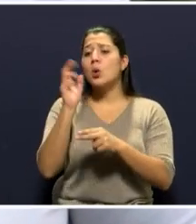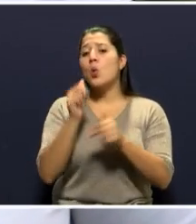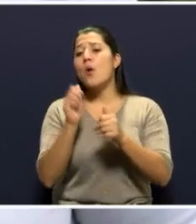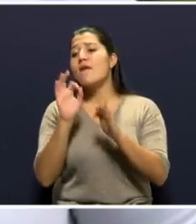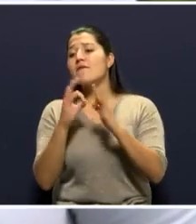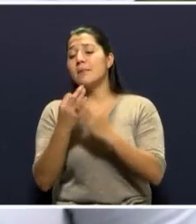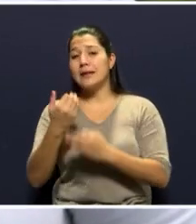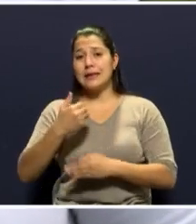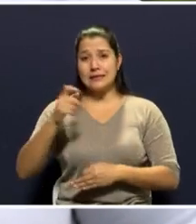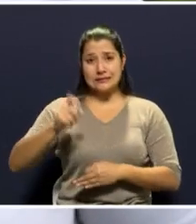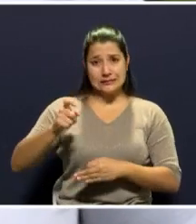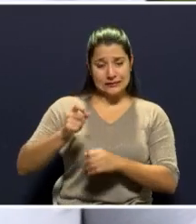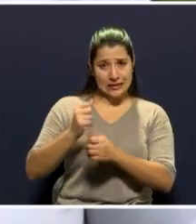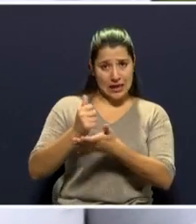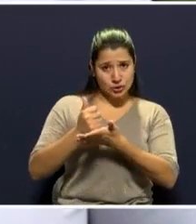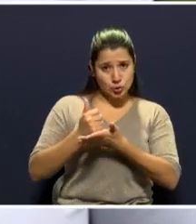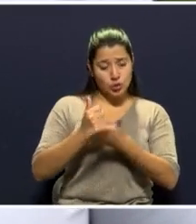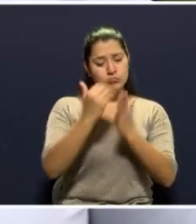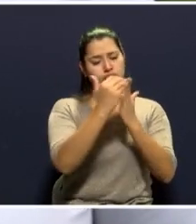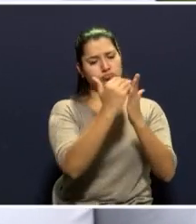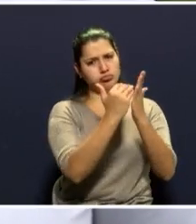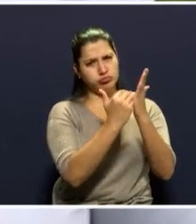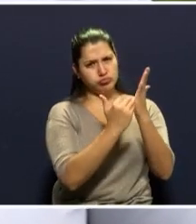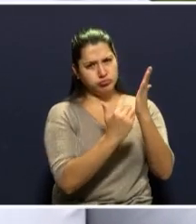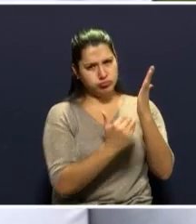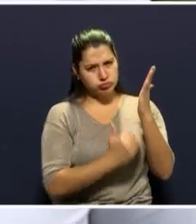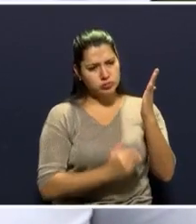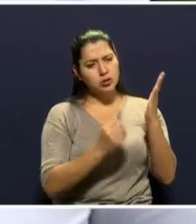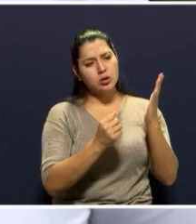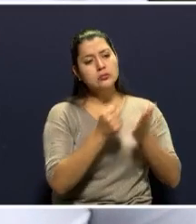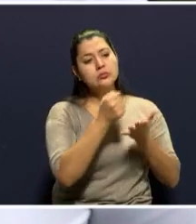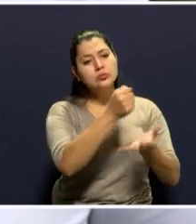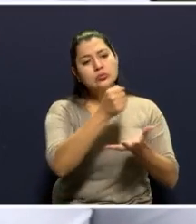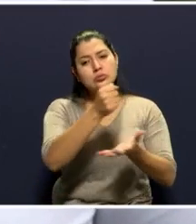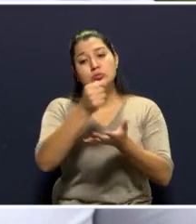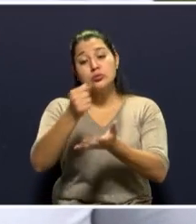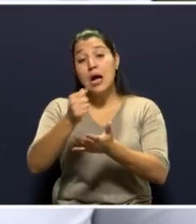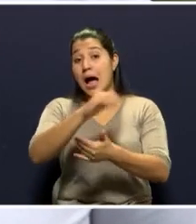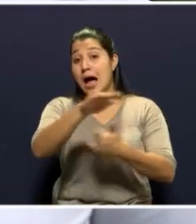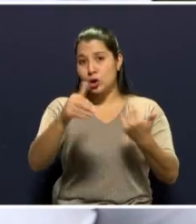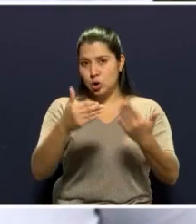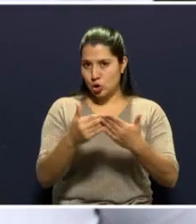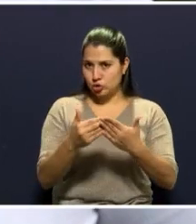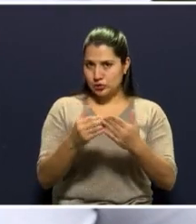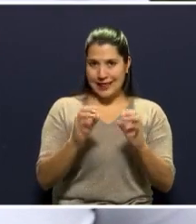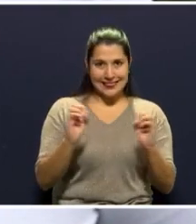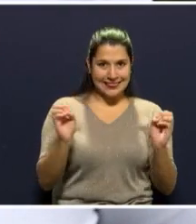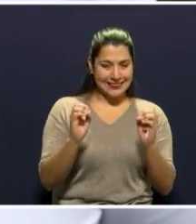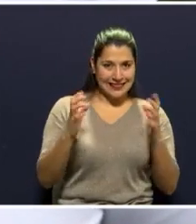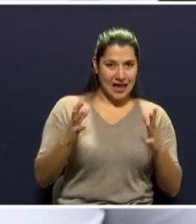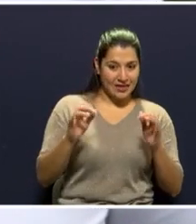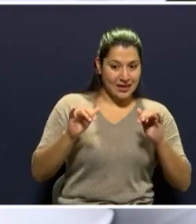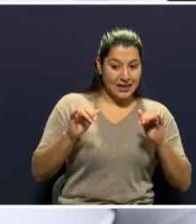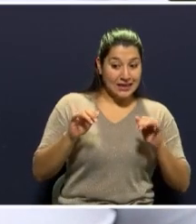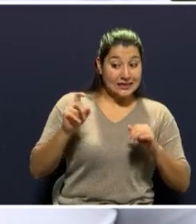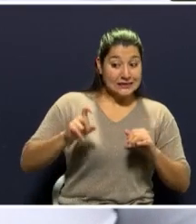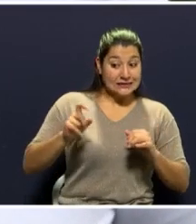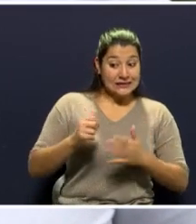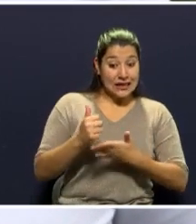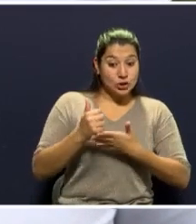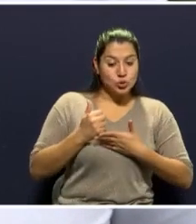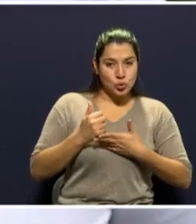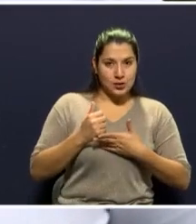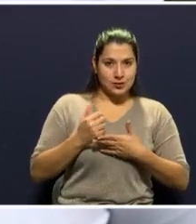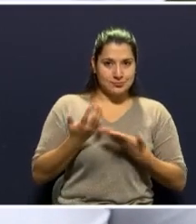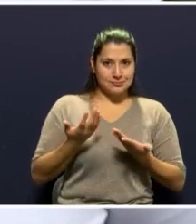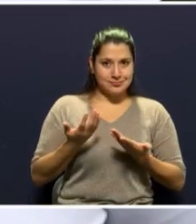trabajando una por una para ir sacando todo lo que no se nos quede nadie. Entonces todos los grupos van y trabajamos porque en cada lugar hay